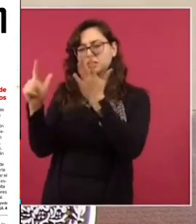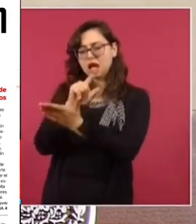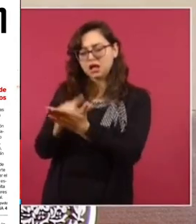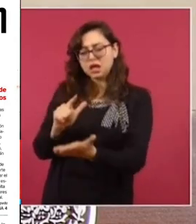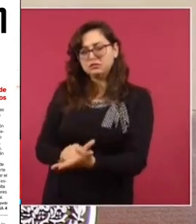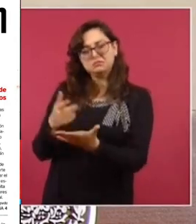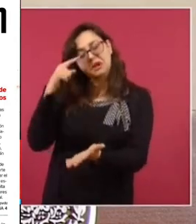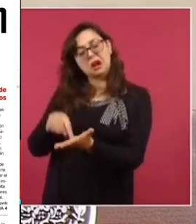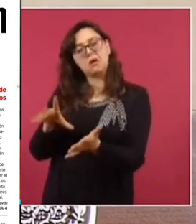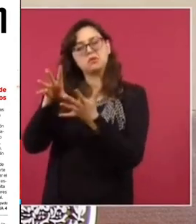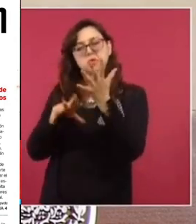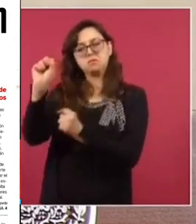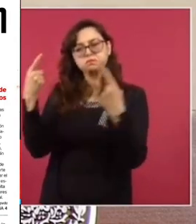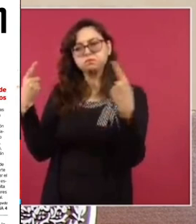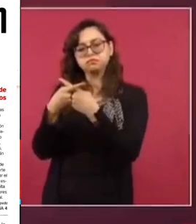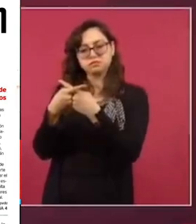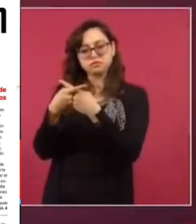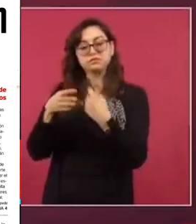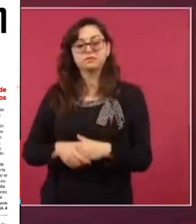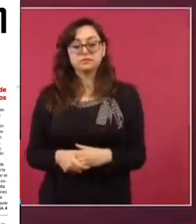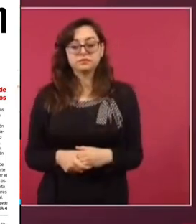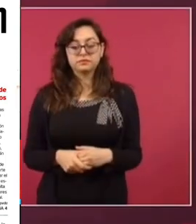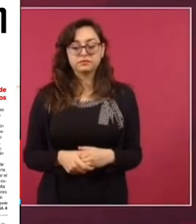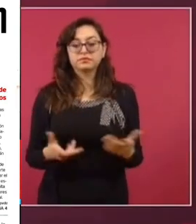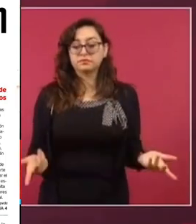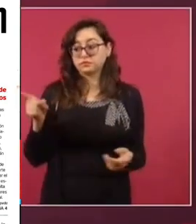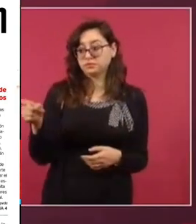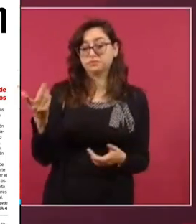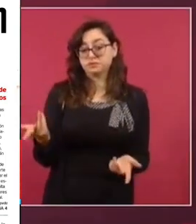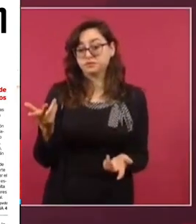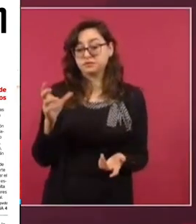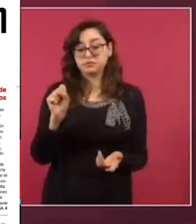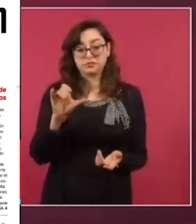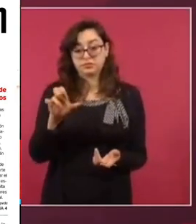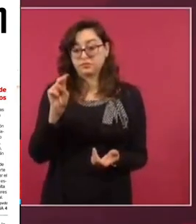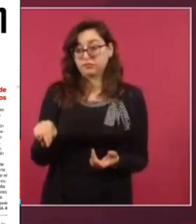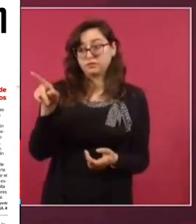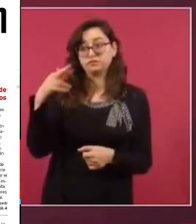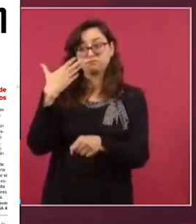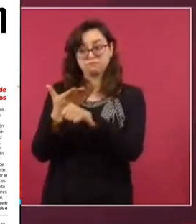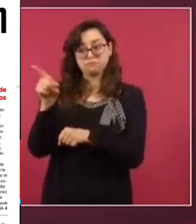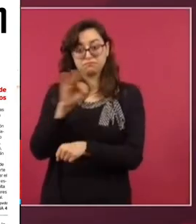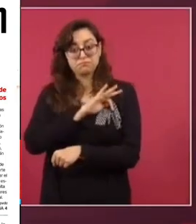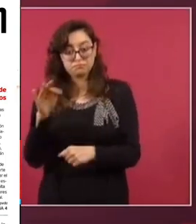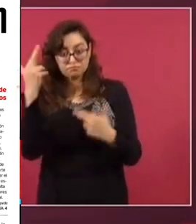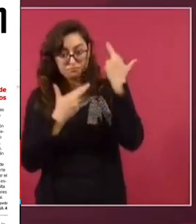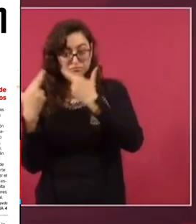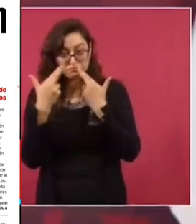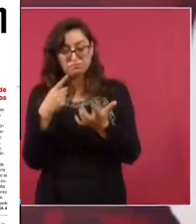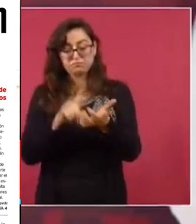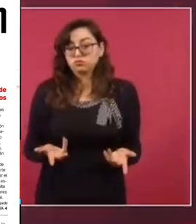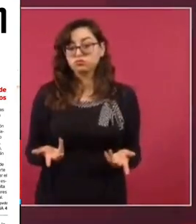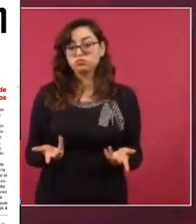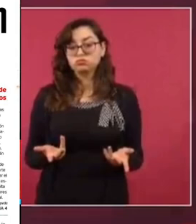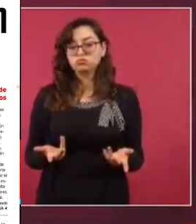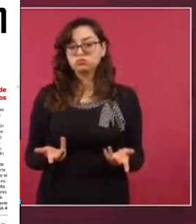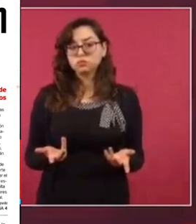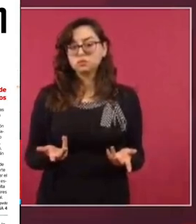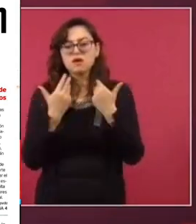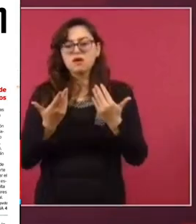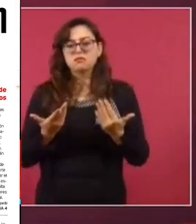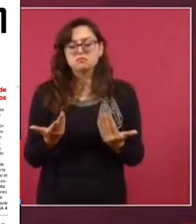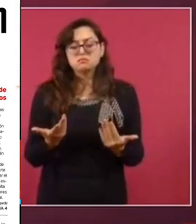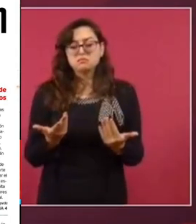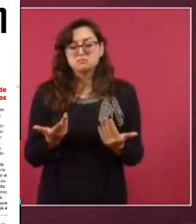se declare inconstitucional la ley. Eso corresponde al Poder Judicial, en particular a la Suprema Corte de Justicia. No hay